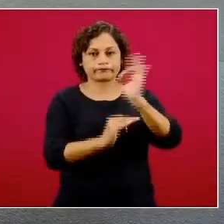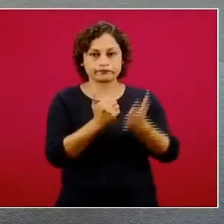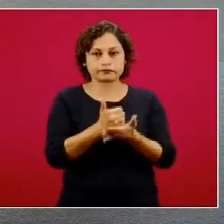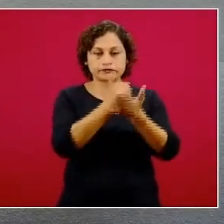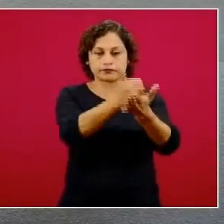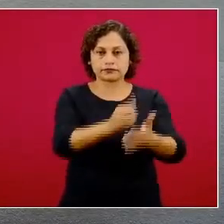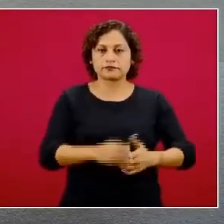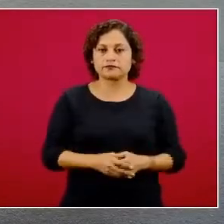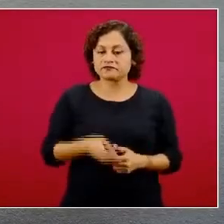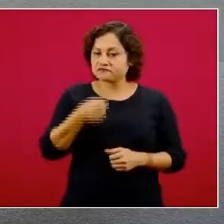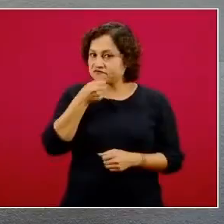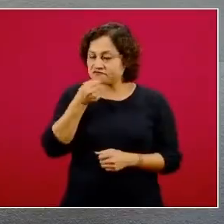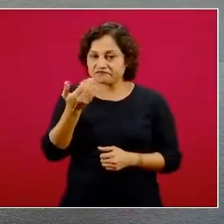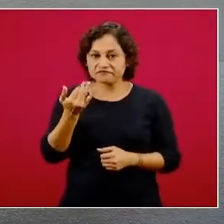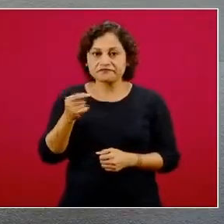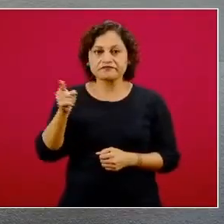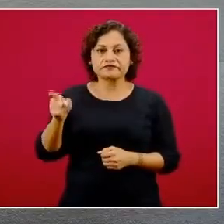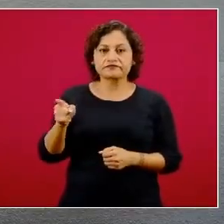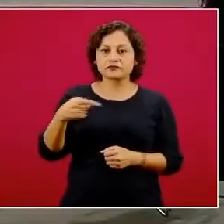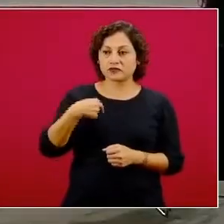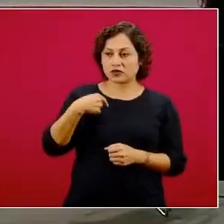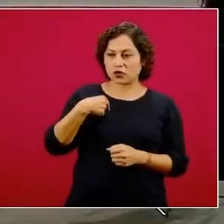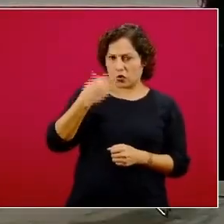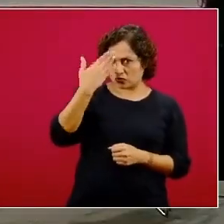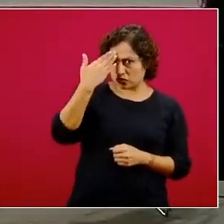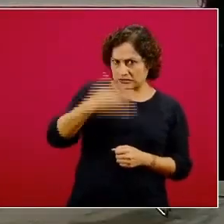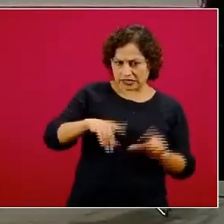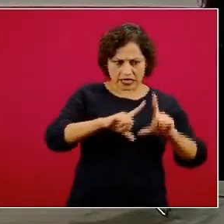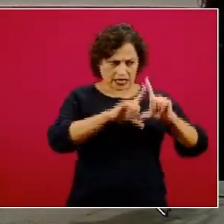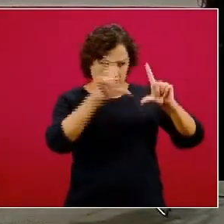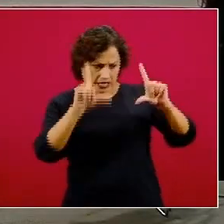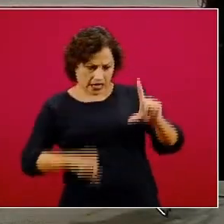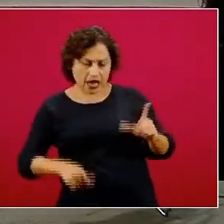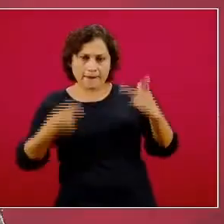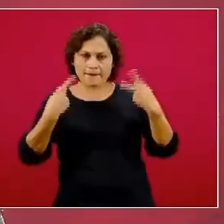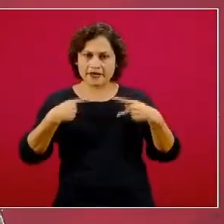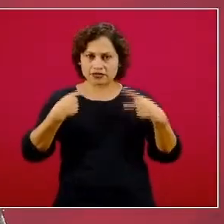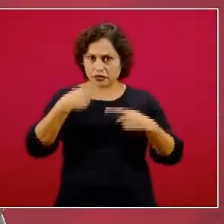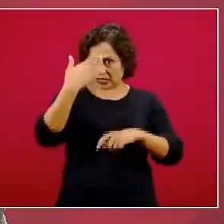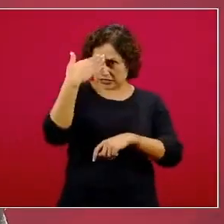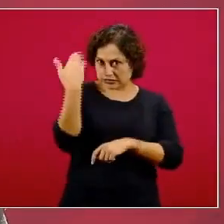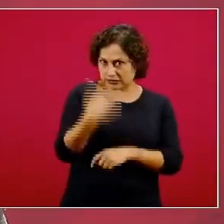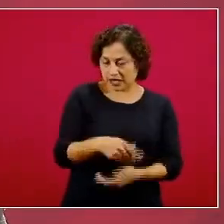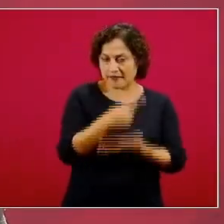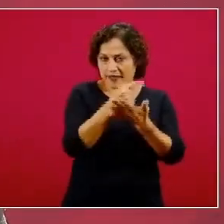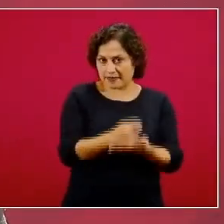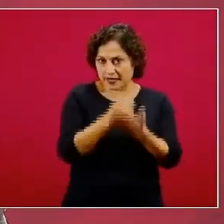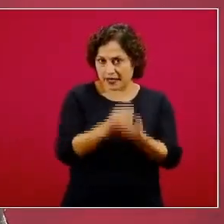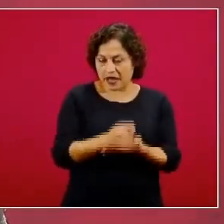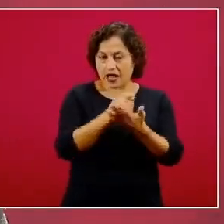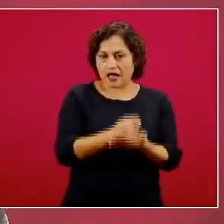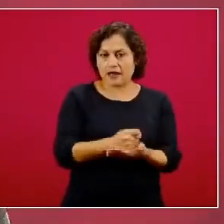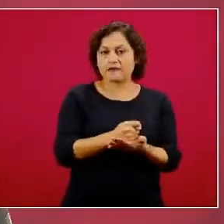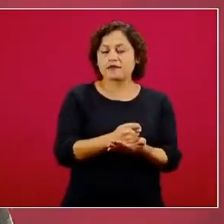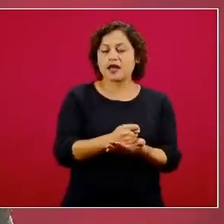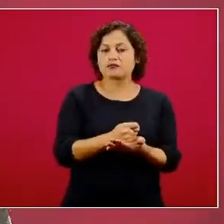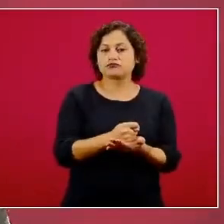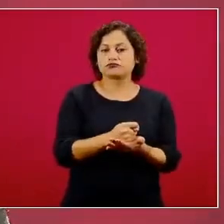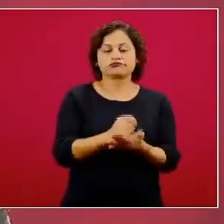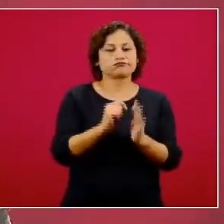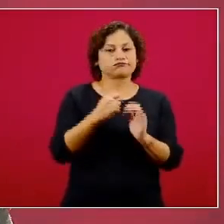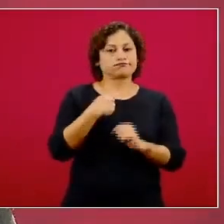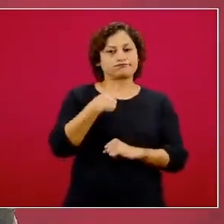¿Tengo el dato de cuántos rehabilitadores hay a nivel nacional? No, podría preguntárselo a los servicios de salud que tienen,